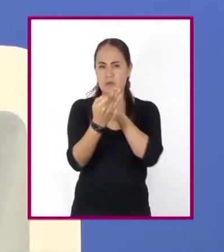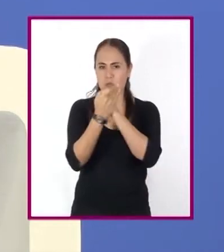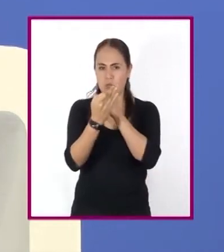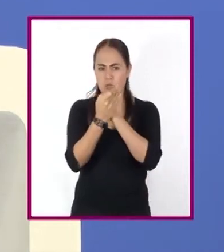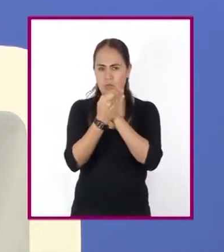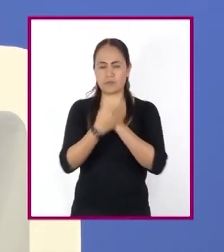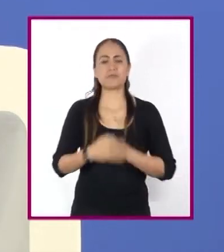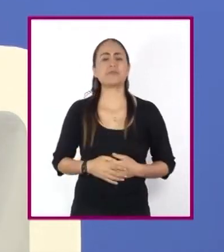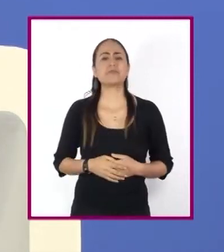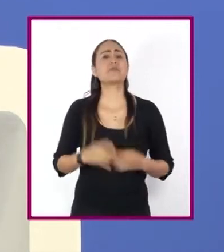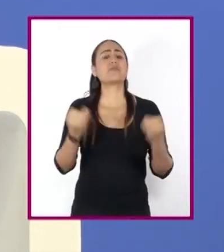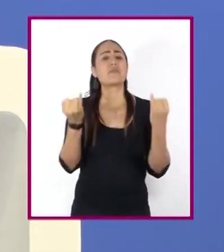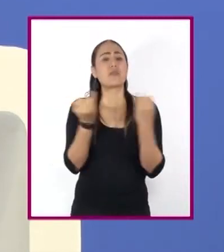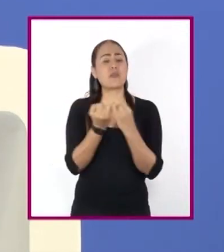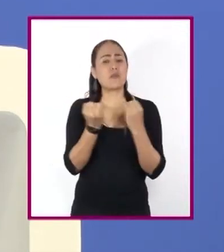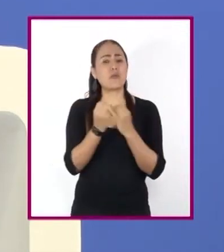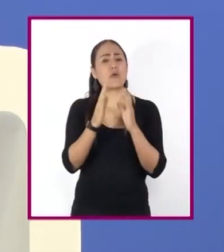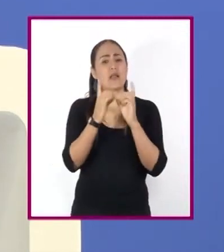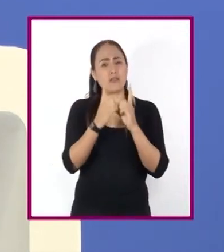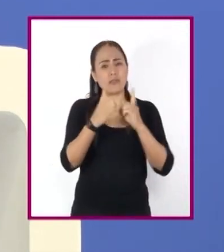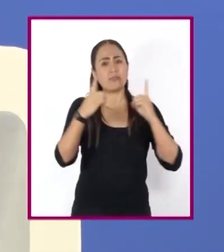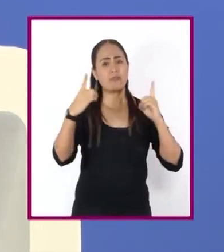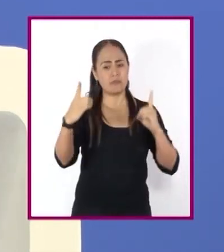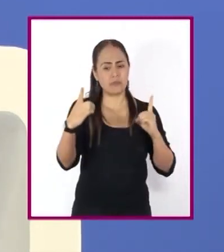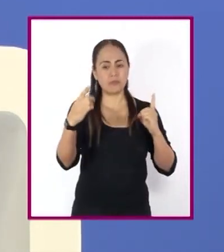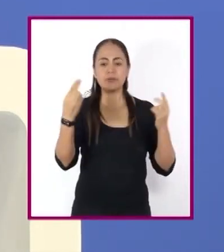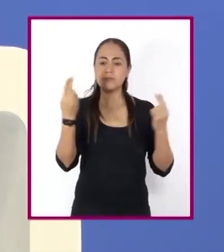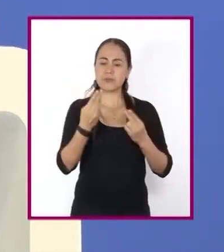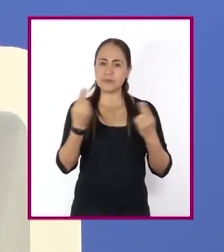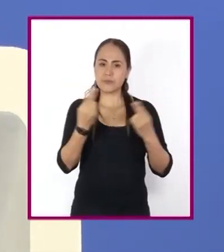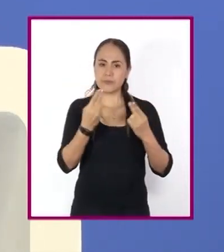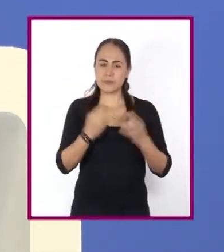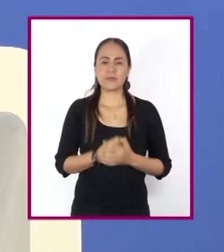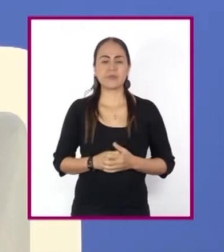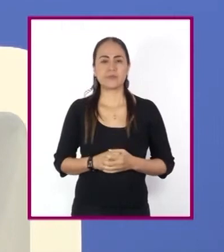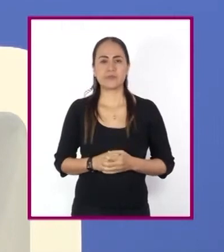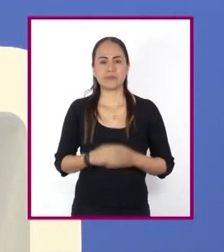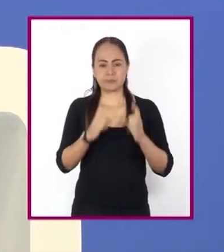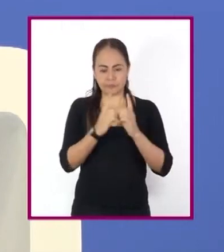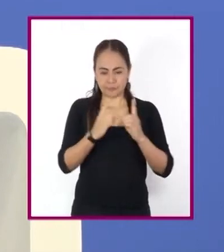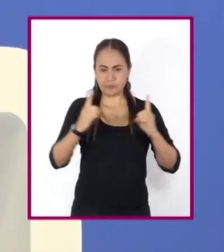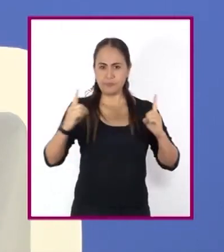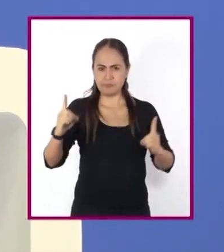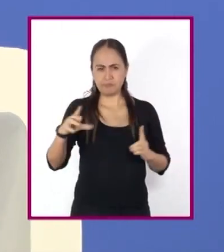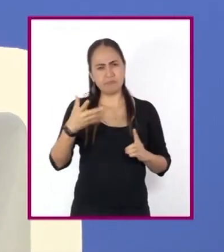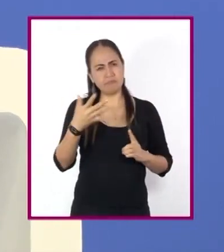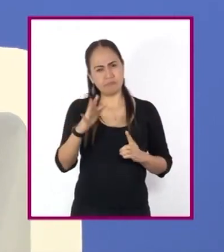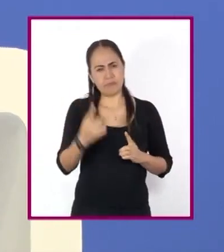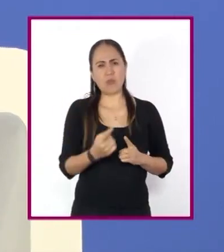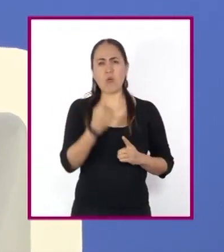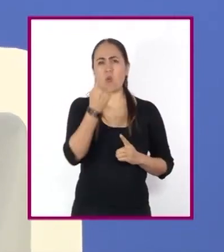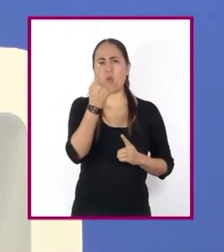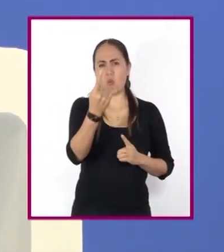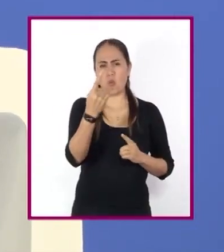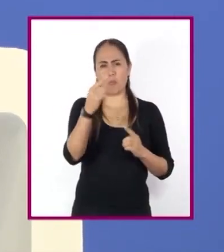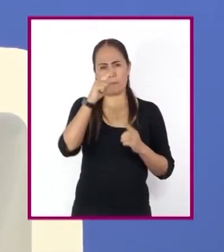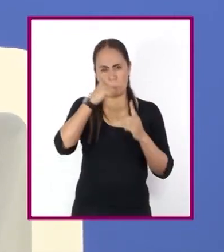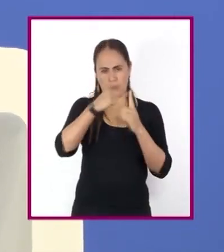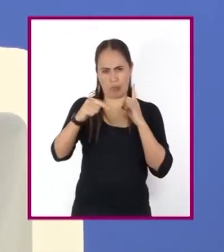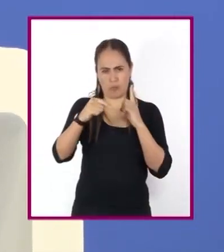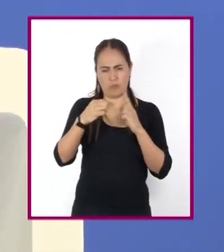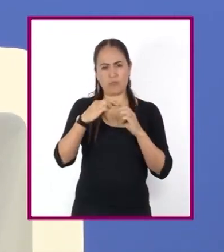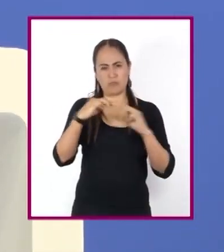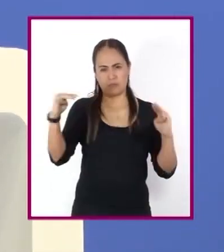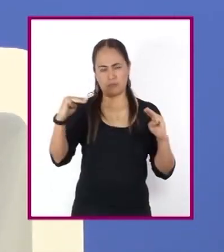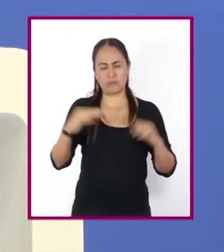Además, procuren mantener una sana distancia, es decir, permanezcan alejados de las personas mínimo 1,5 metros.